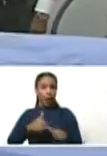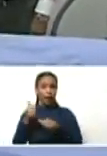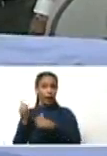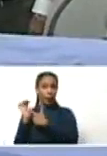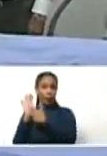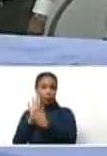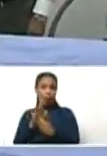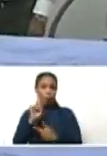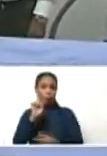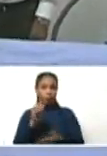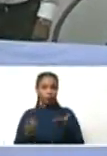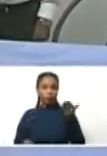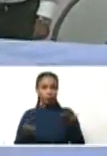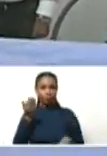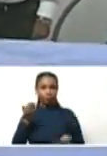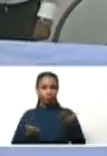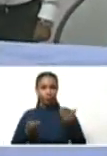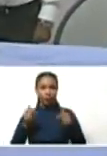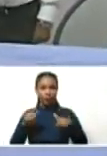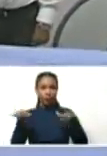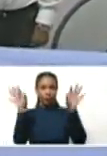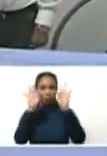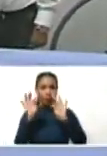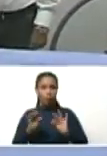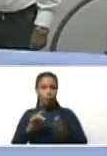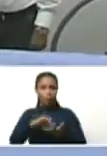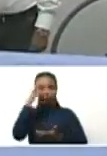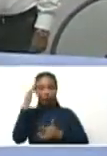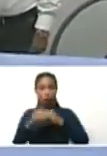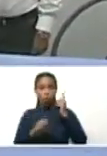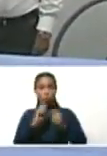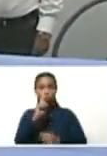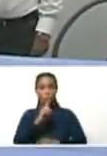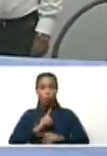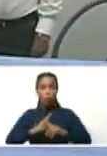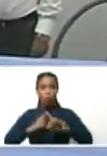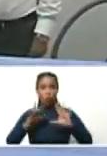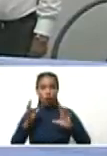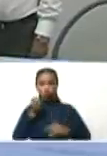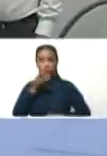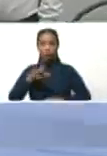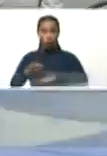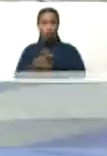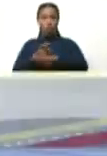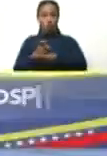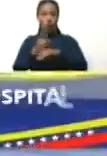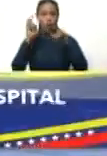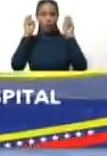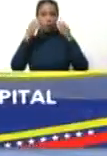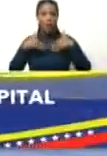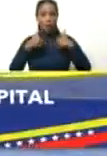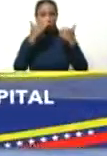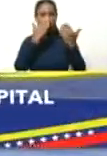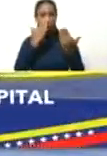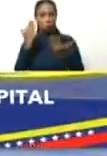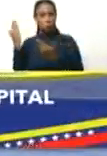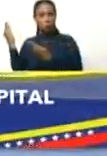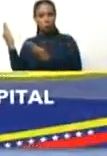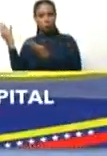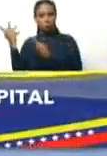presente también un balance de este método milagroso del 1x10 para el buen gobierno en materia de salud. Así que adelante, doctora